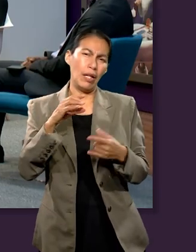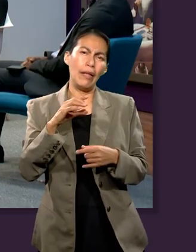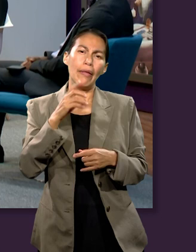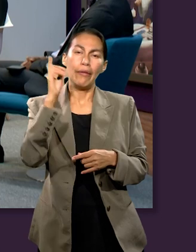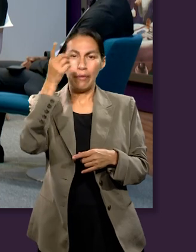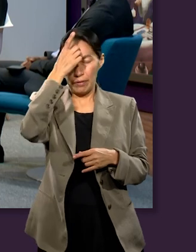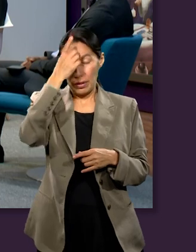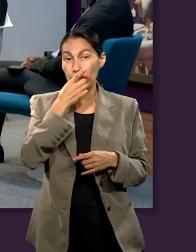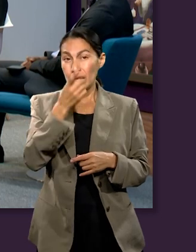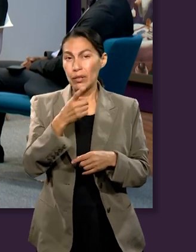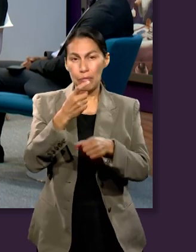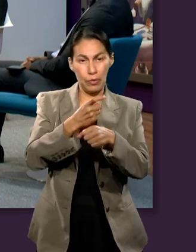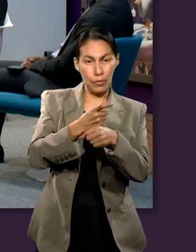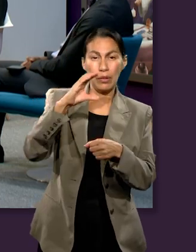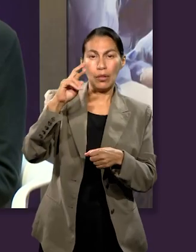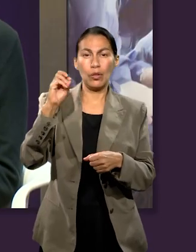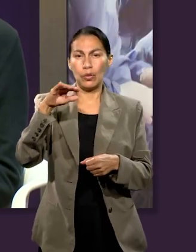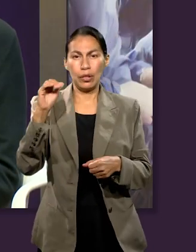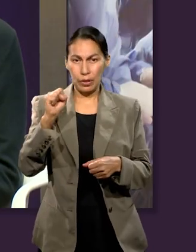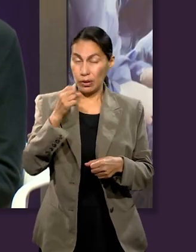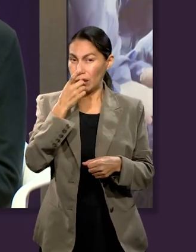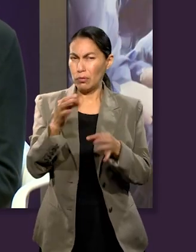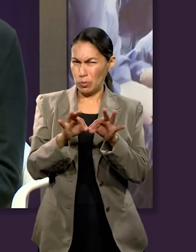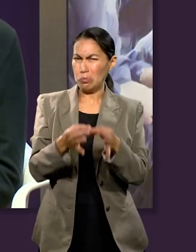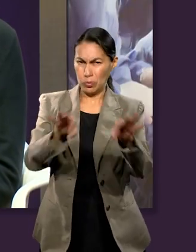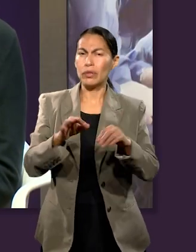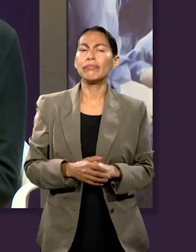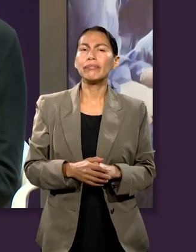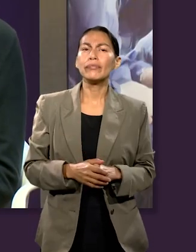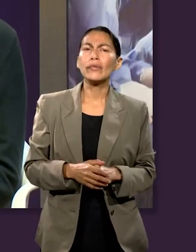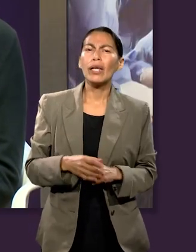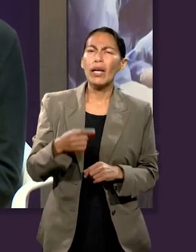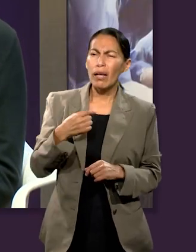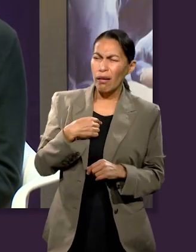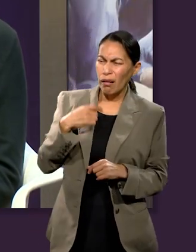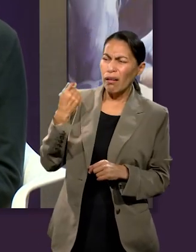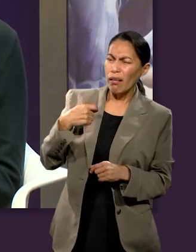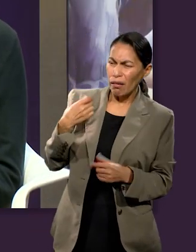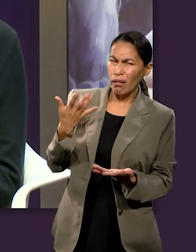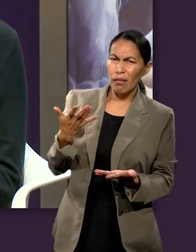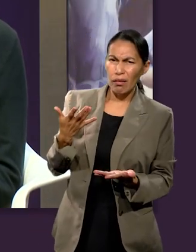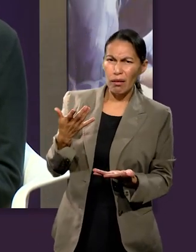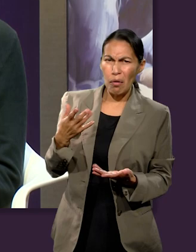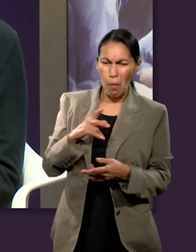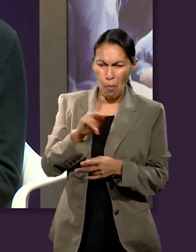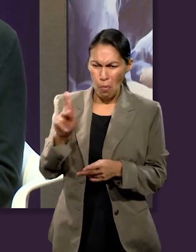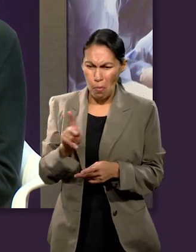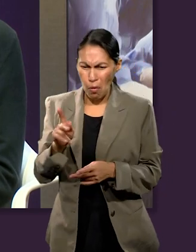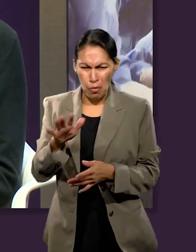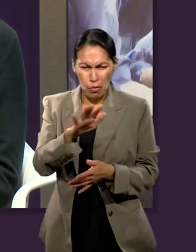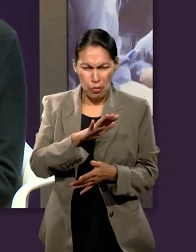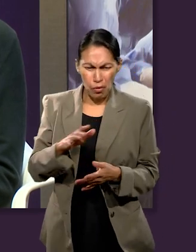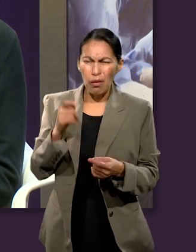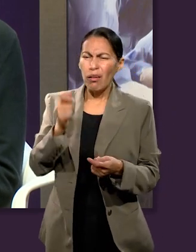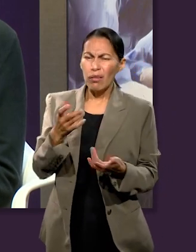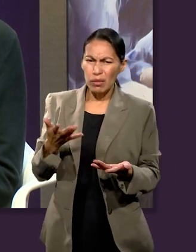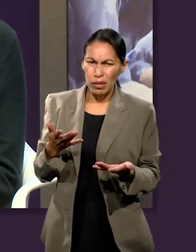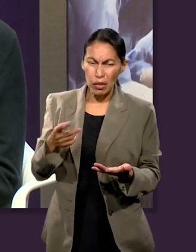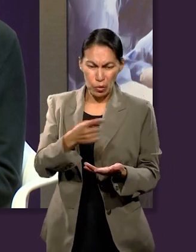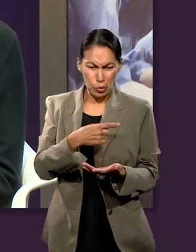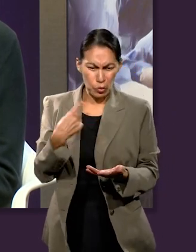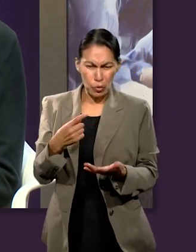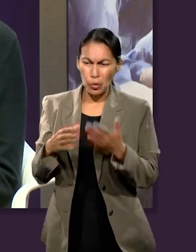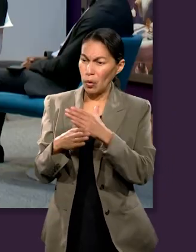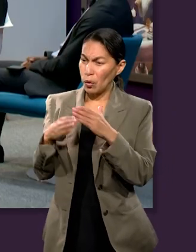29 el versículo 14 es un versículo que a mí me impactó que dice porque quién soy yo Y quién es mi pueblo para que pudiésemos ofrecer voluntariamente